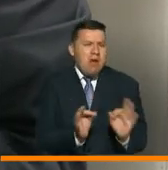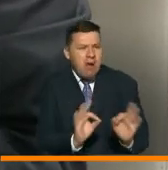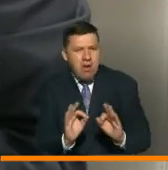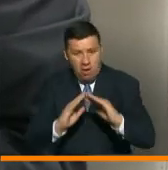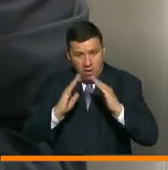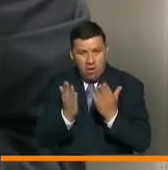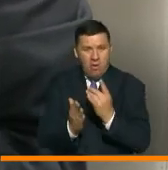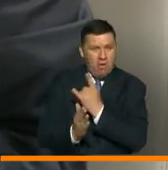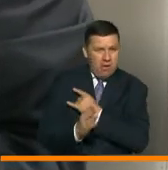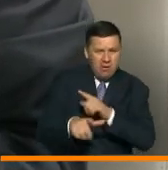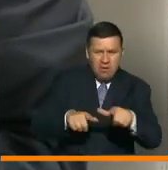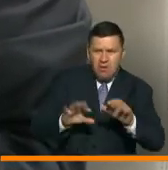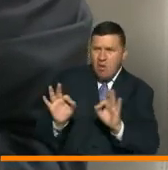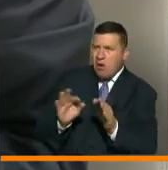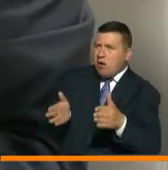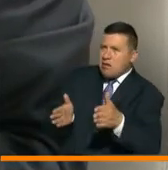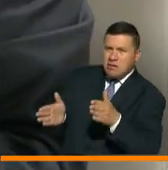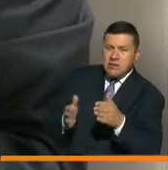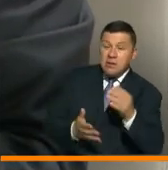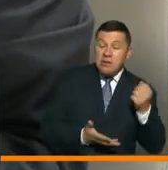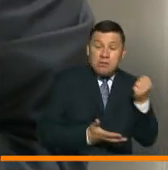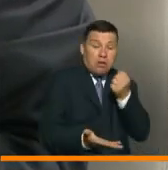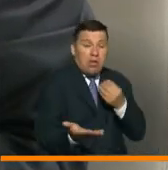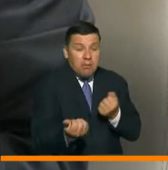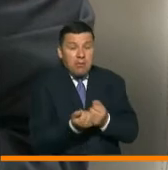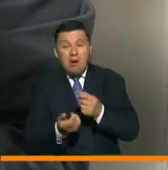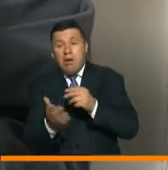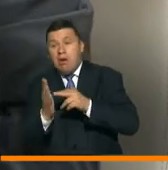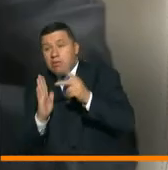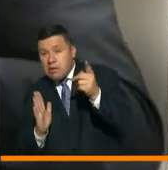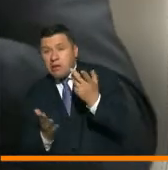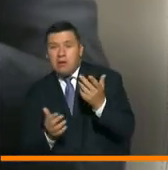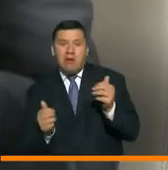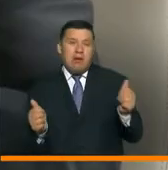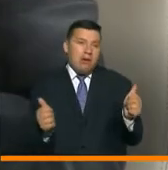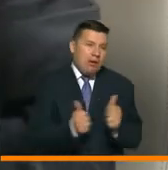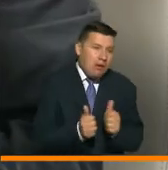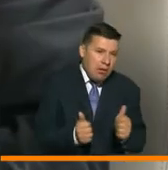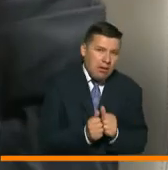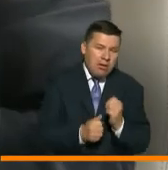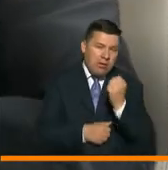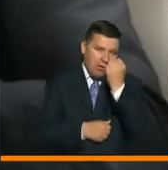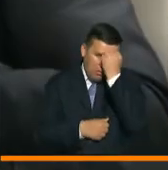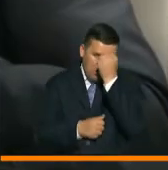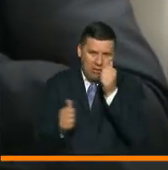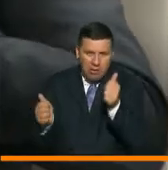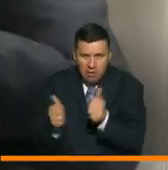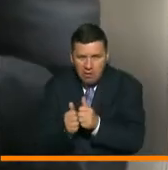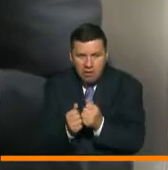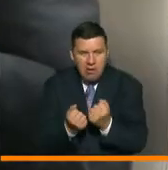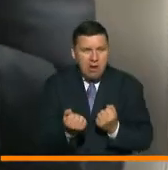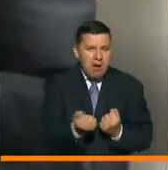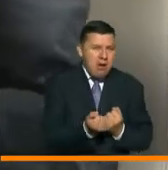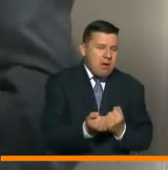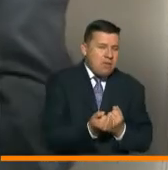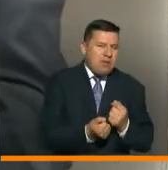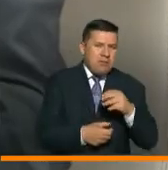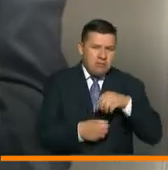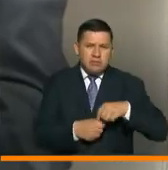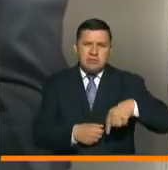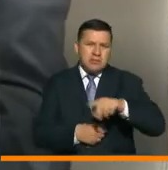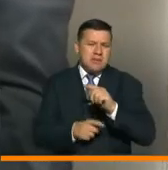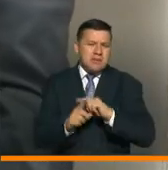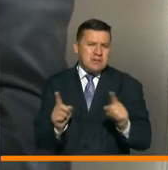logísticos y en temas operativos, grandes inversiones en tecnología, en acompañar a nuestros docentes, en apoyar también